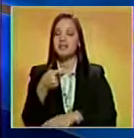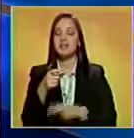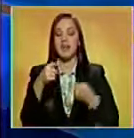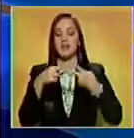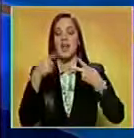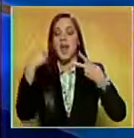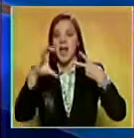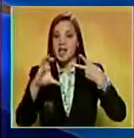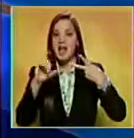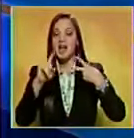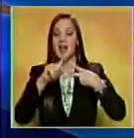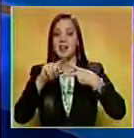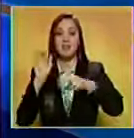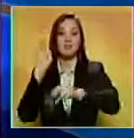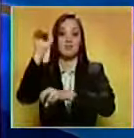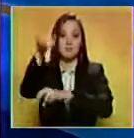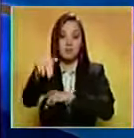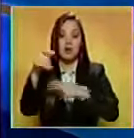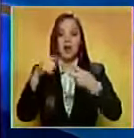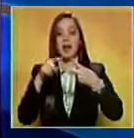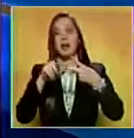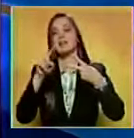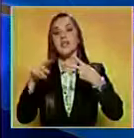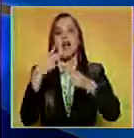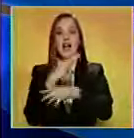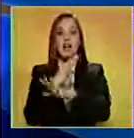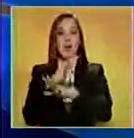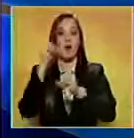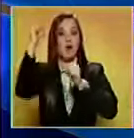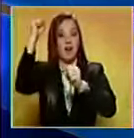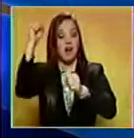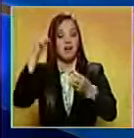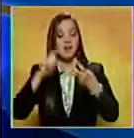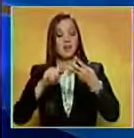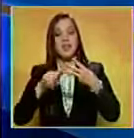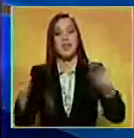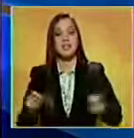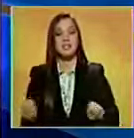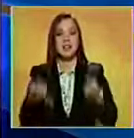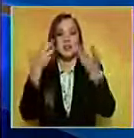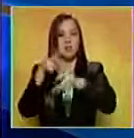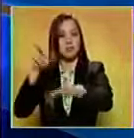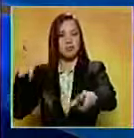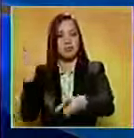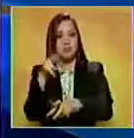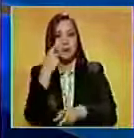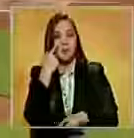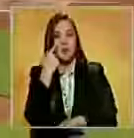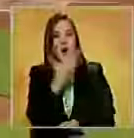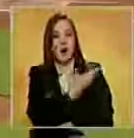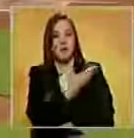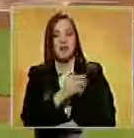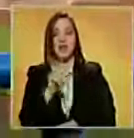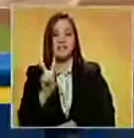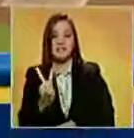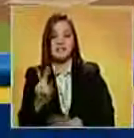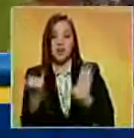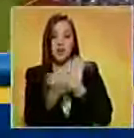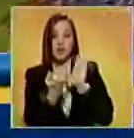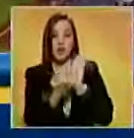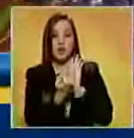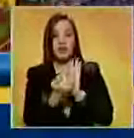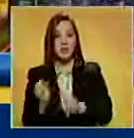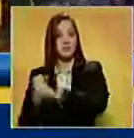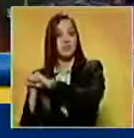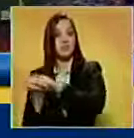Carlos Carrasco ganó el segundo juego y Héctor Rondón logró el tercer juego salvado de la campaña. Vamos al Citizens Bank Park, segundo inning, y Freddy Galvis